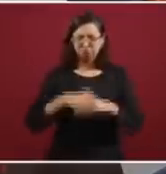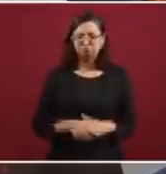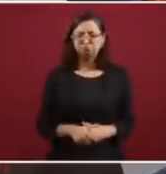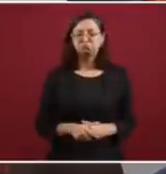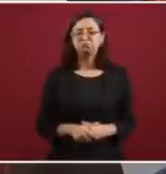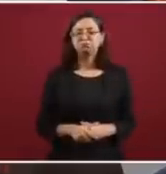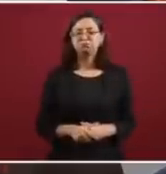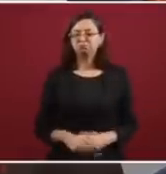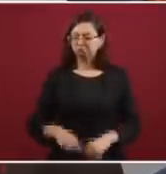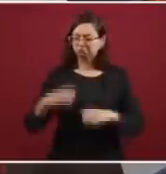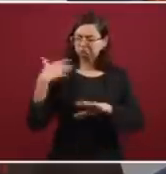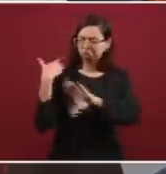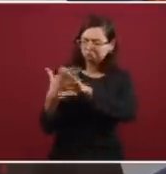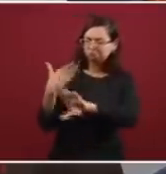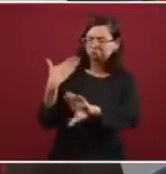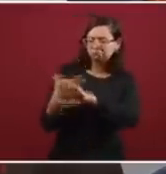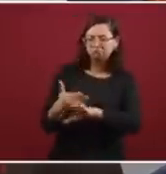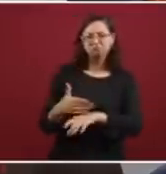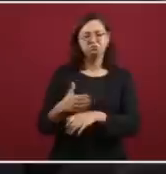La protesta